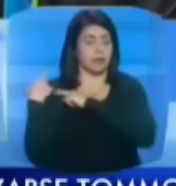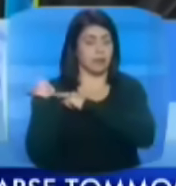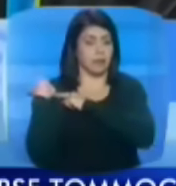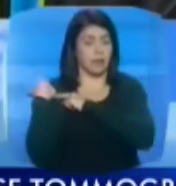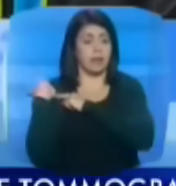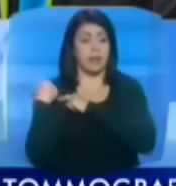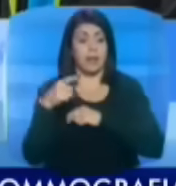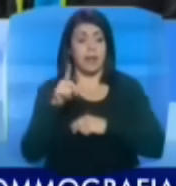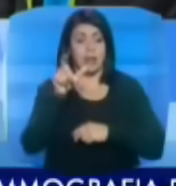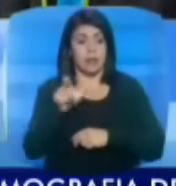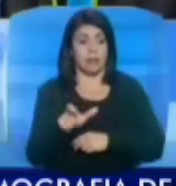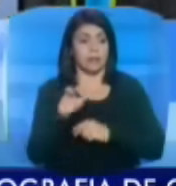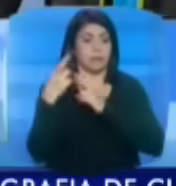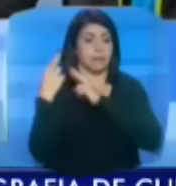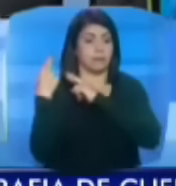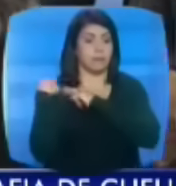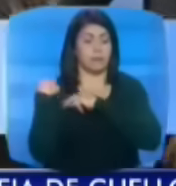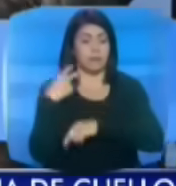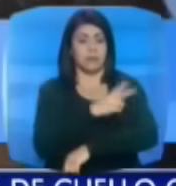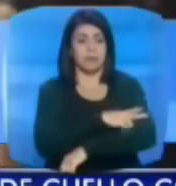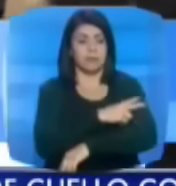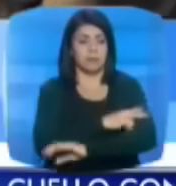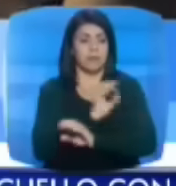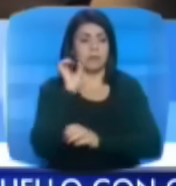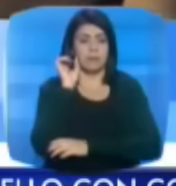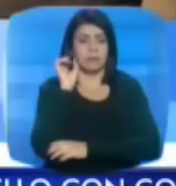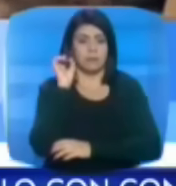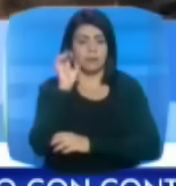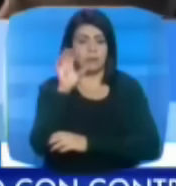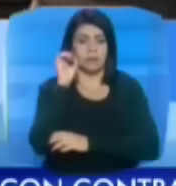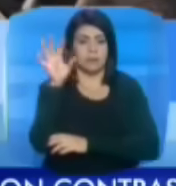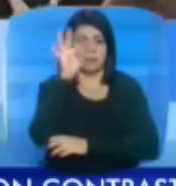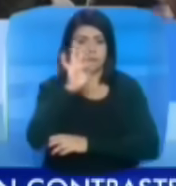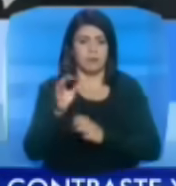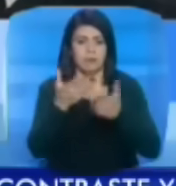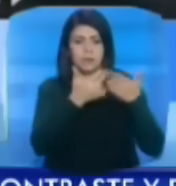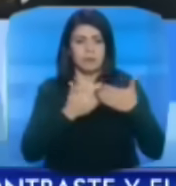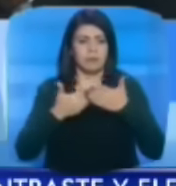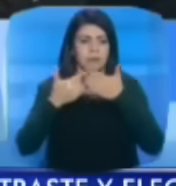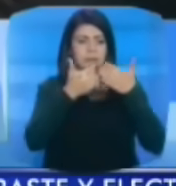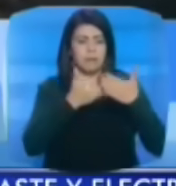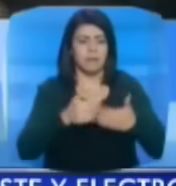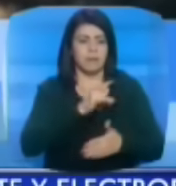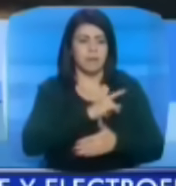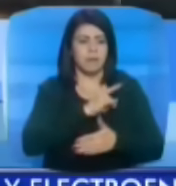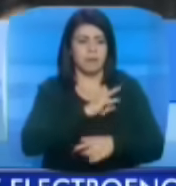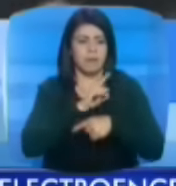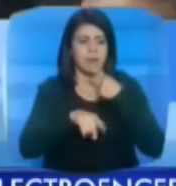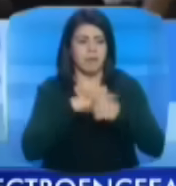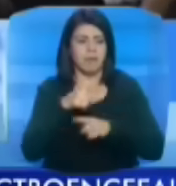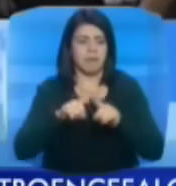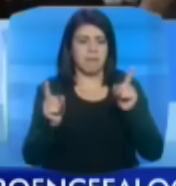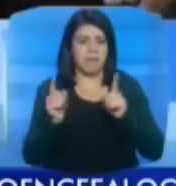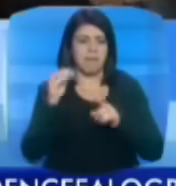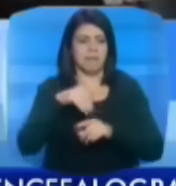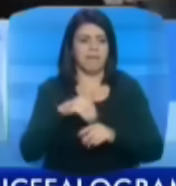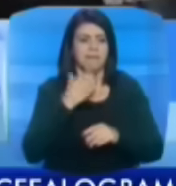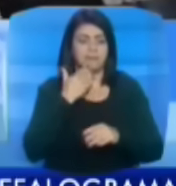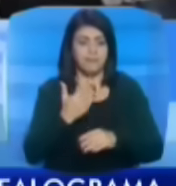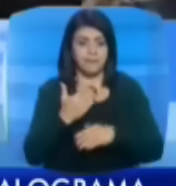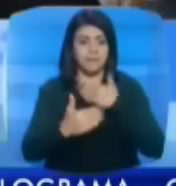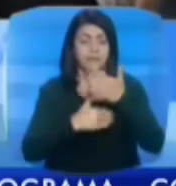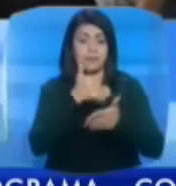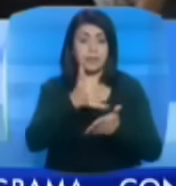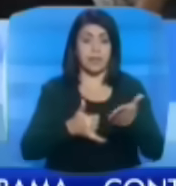y delegadas dentro de lo que va a ser el Congreso de la Federación de Estudiantes Universitarios. Pero comenzamos con la fase